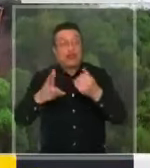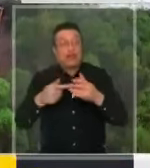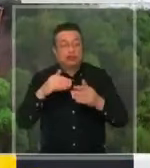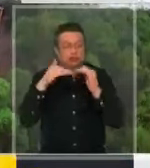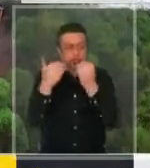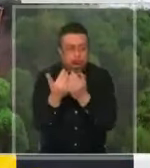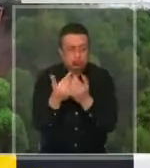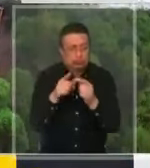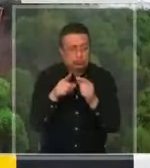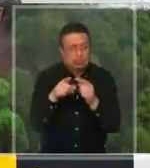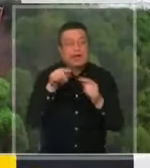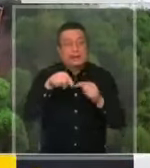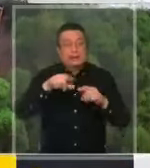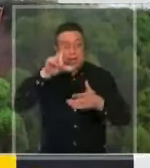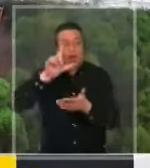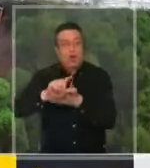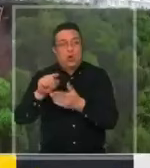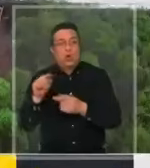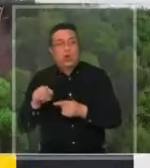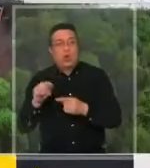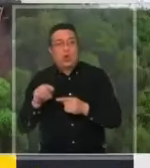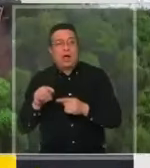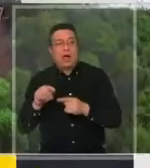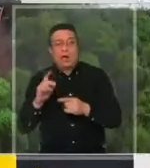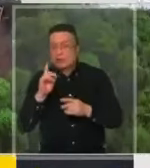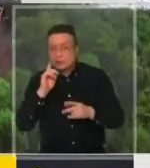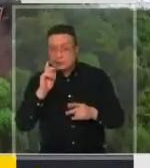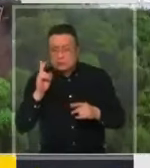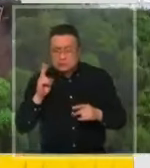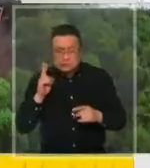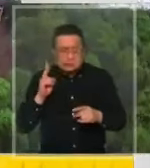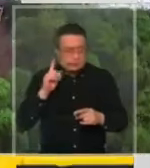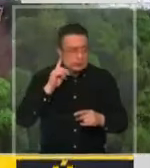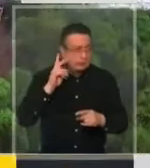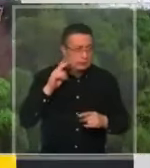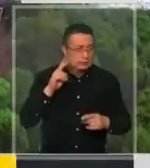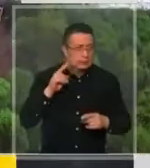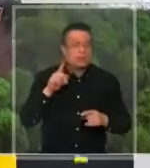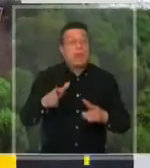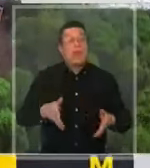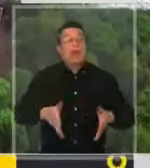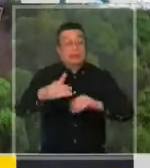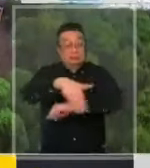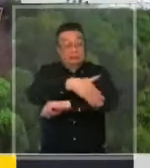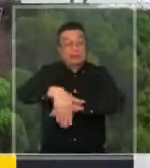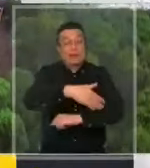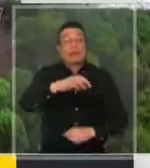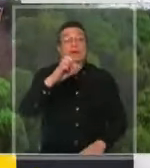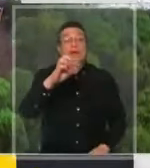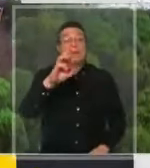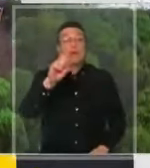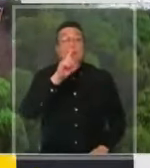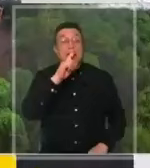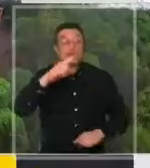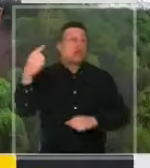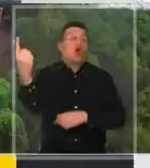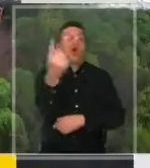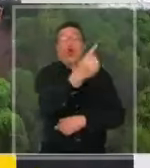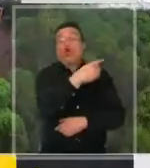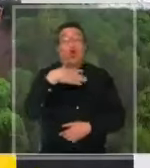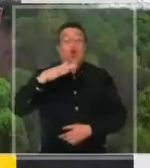lo que ocurrió acá en este lugar donde estamos aquí en este sector. Y mira, acá en esta calle Arturo Prat está todo el vecindario así, todo el